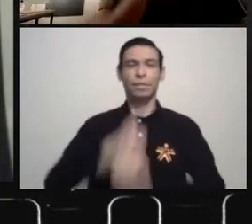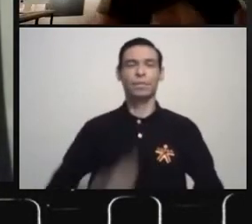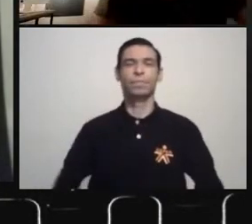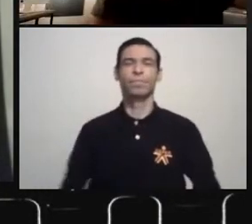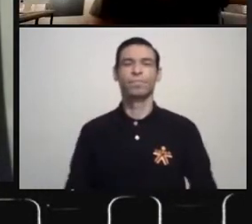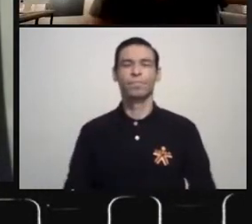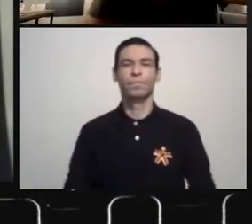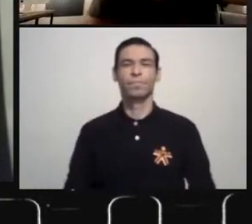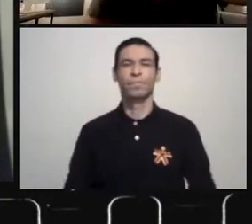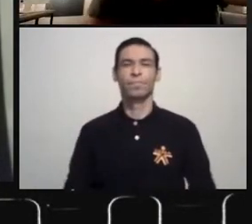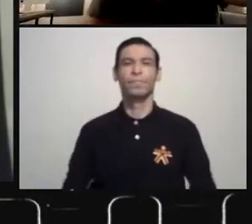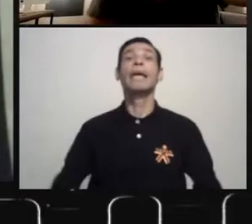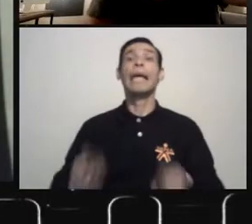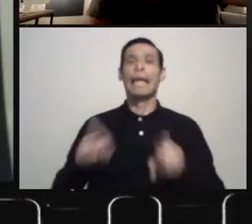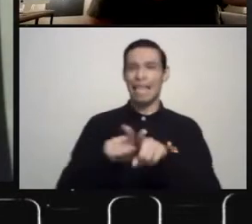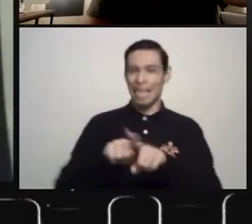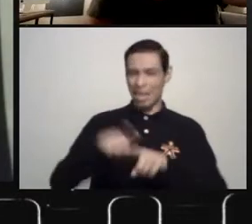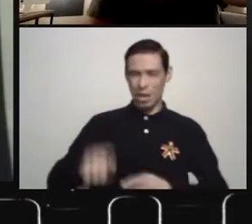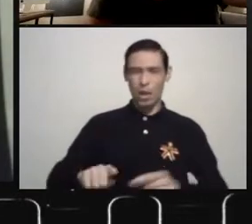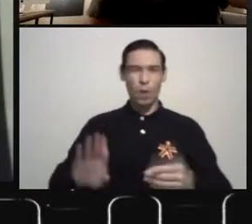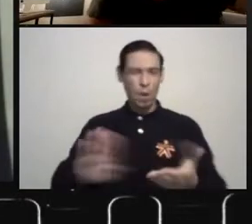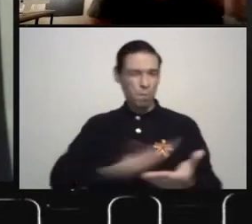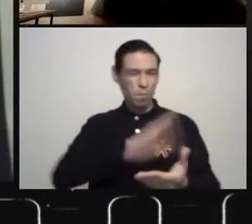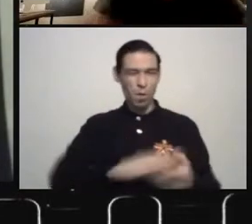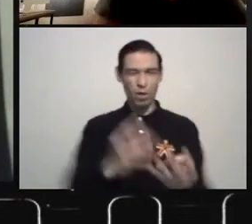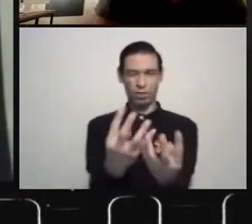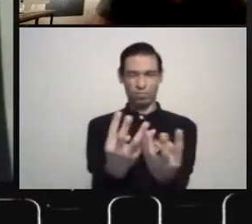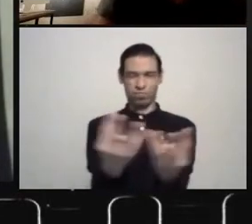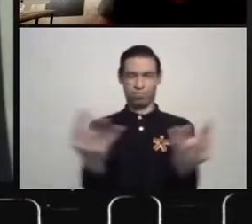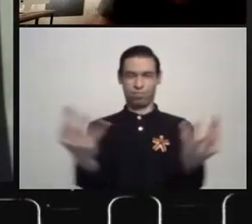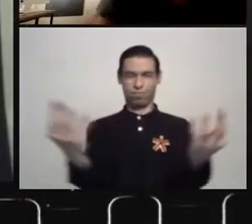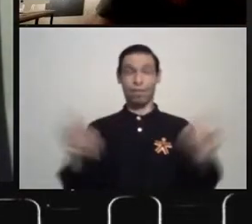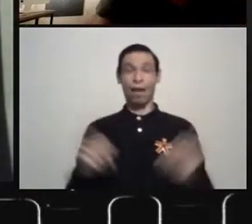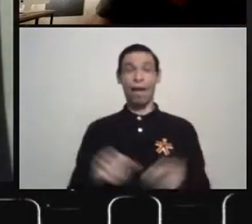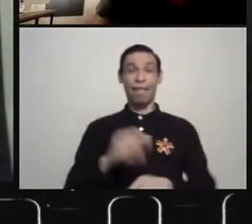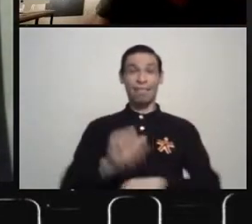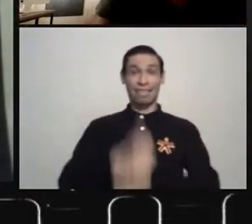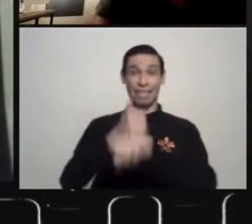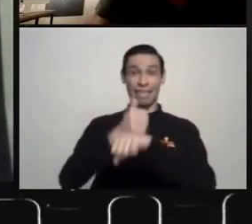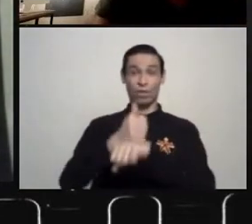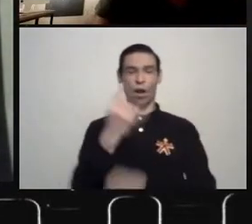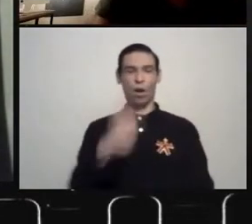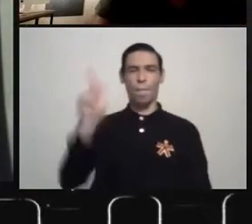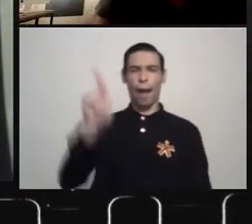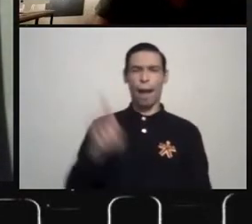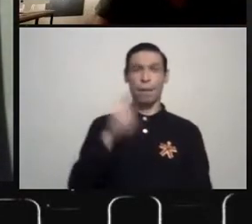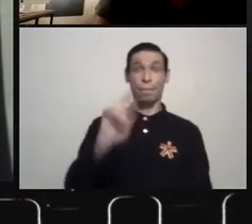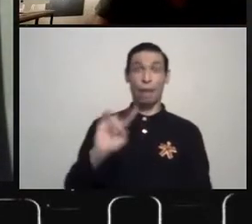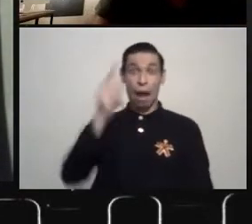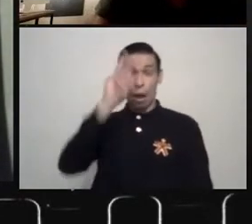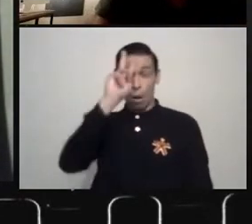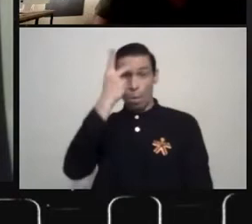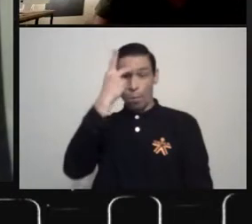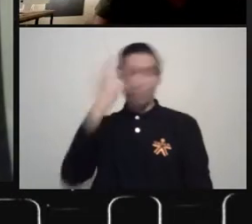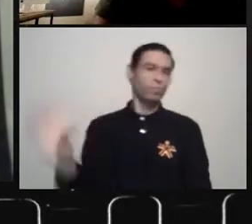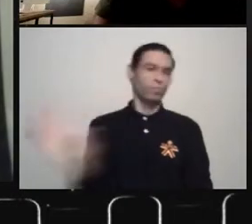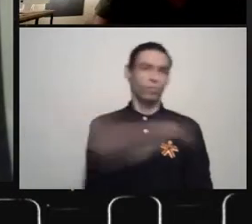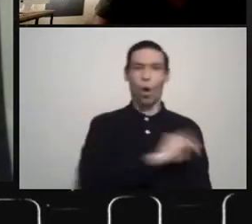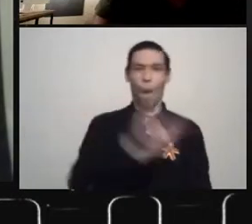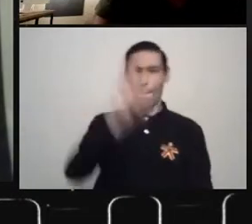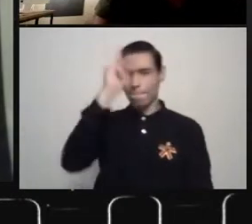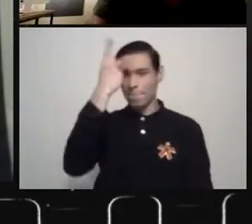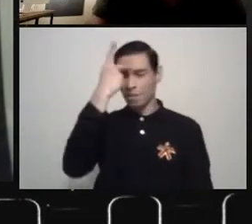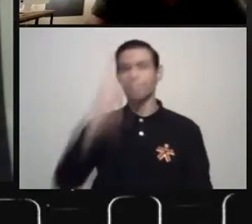¿no? Eso uno lo ve con el palito ahí haciendo cosas, sí. pero finalmente si él se equivocan todos. Como director, ¿qué esperas de un